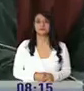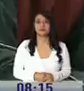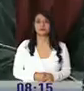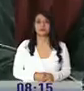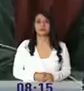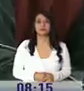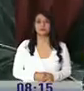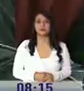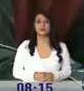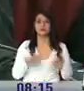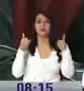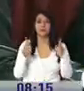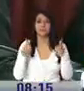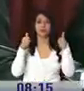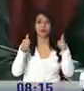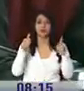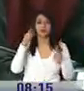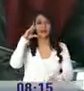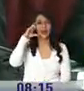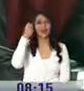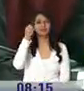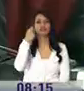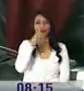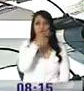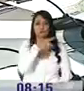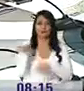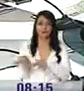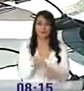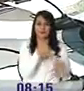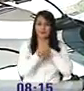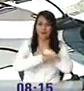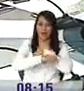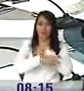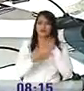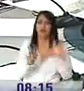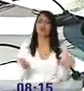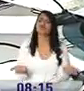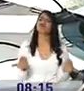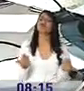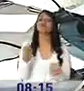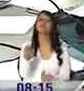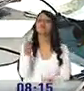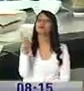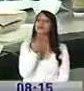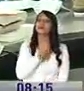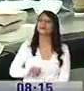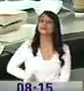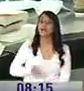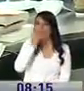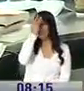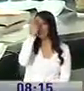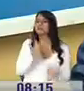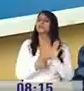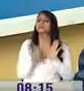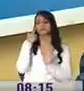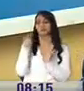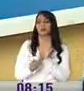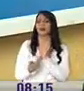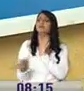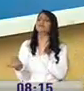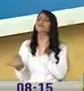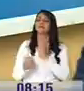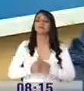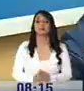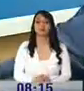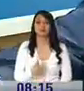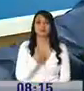de campaña que el candidato a la presidencia Guillermo lazo retó al aspirante a la vicepresidencia Jorge glas yo Reto